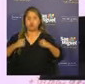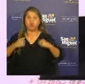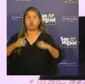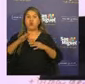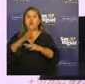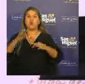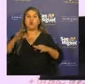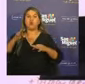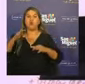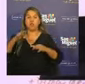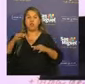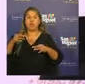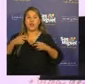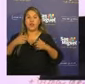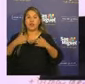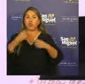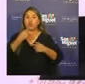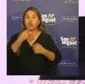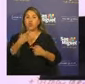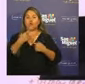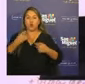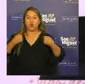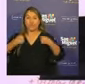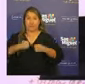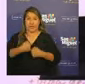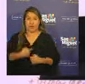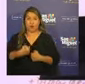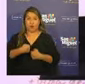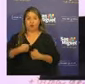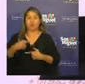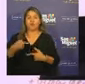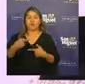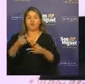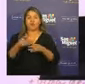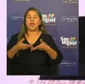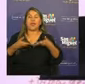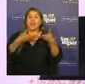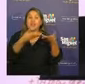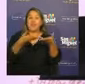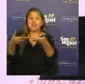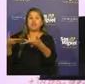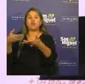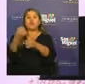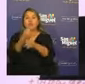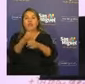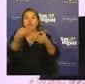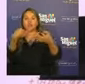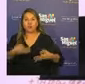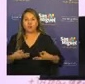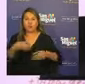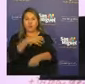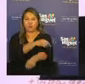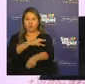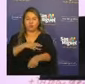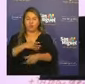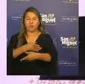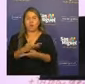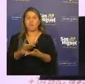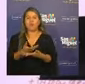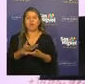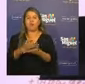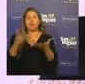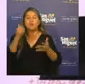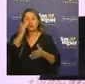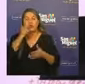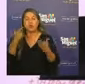ningún detective herido y ninguna persona lesionada. Así que así estamos trabajando por la seguridad de la región metropolitana, pero todo mi cariño hoy día por